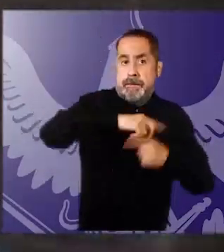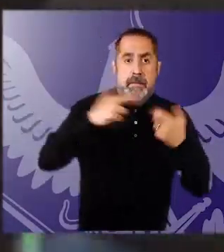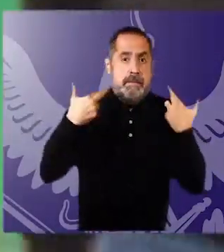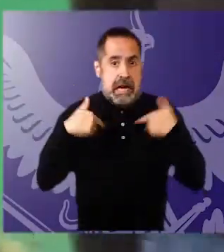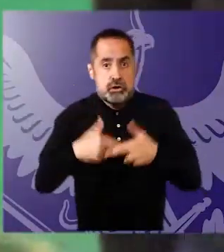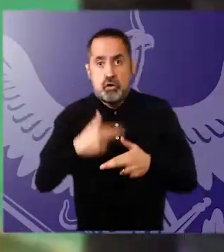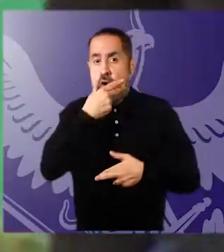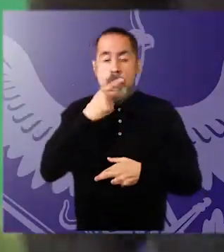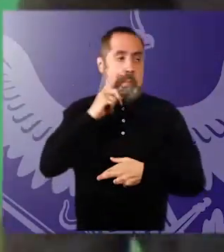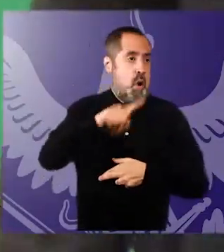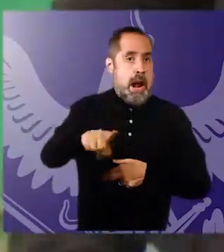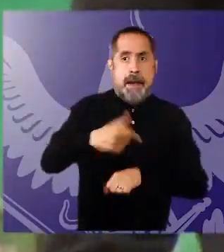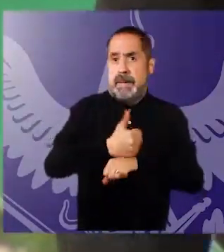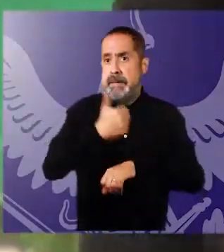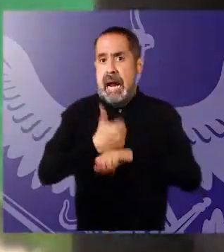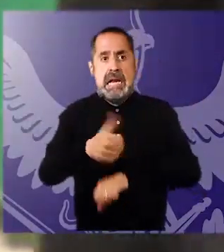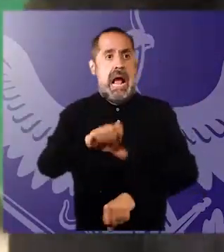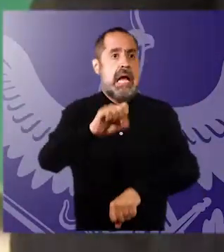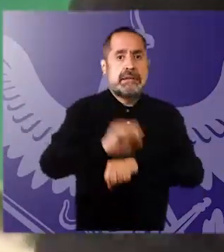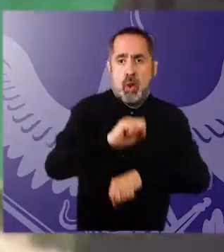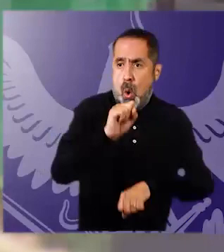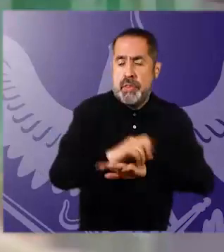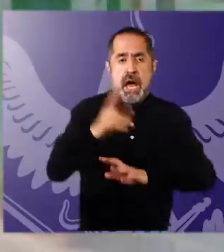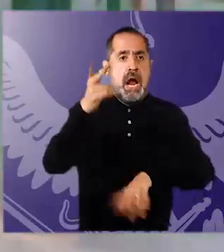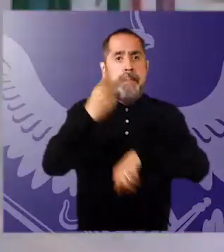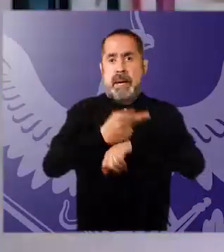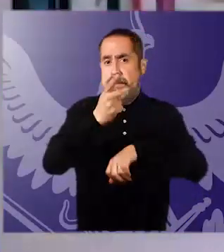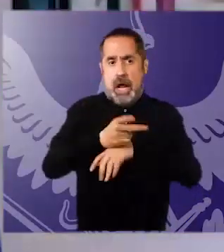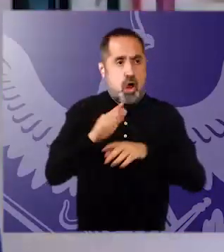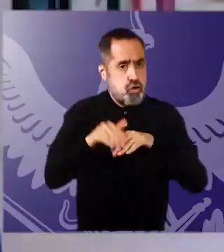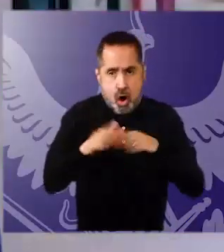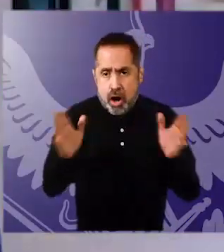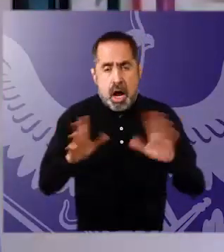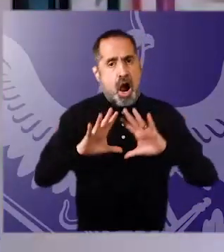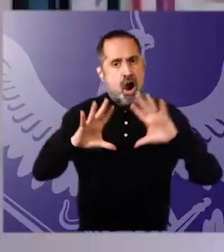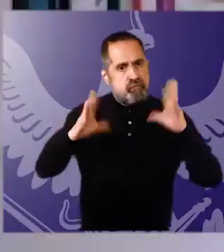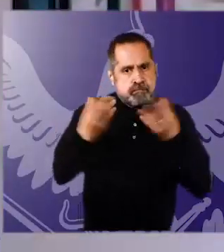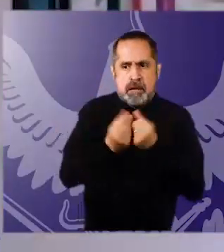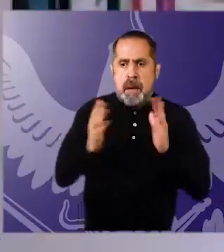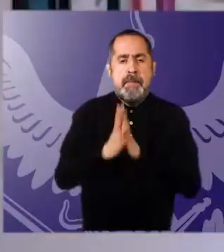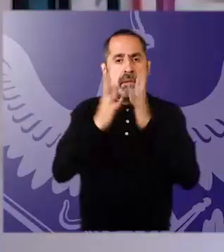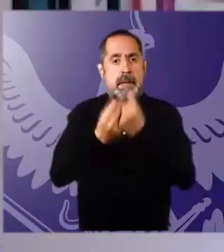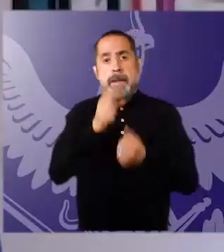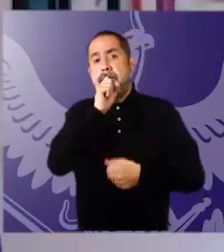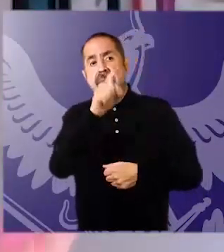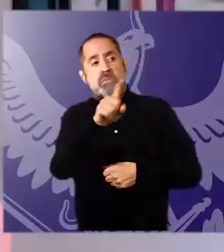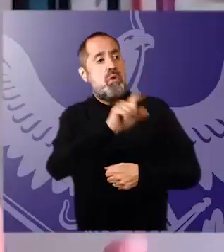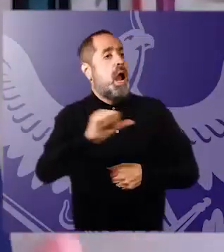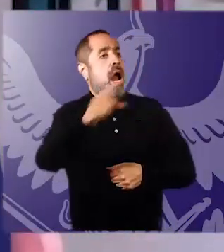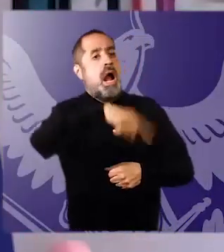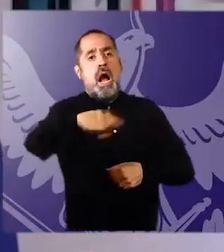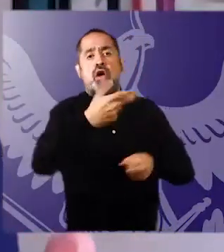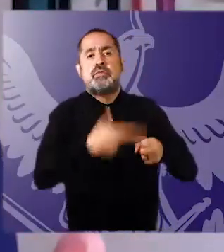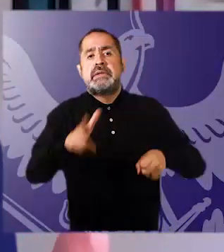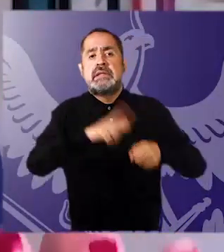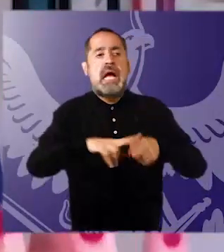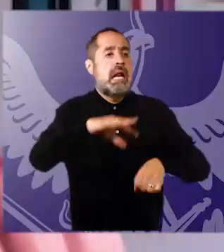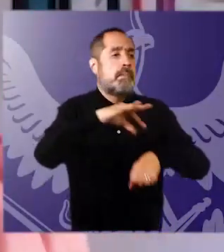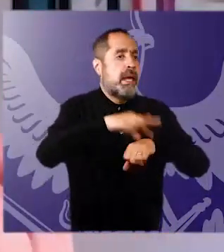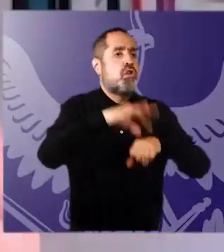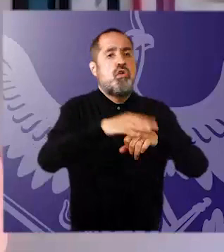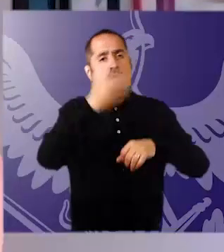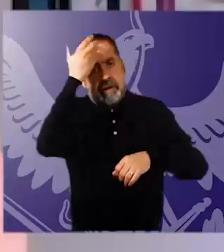las y los docentes de primaria, secundaria y preparatoria, y también del personal de